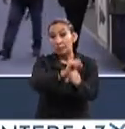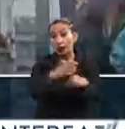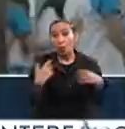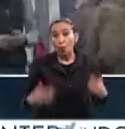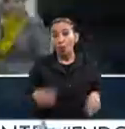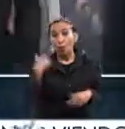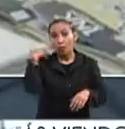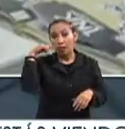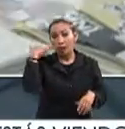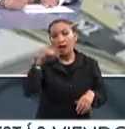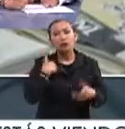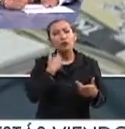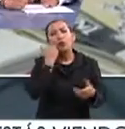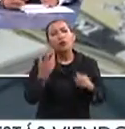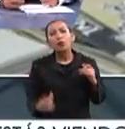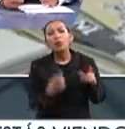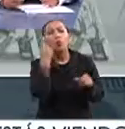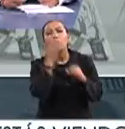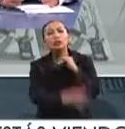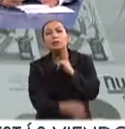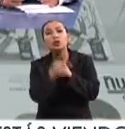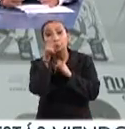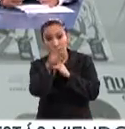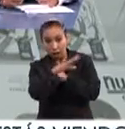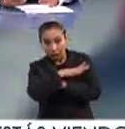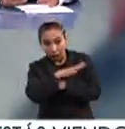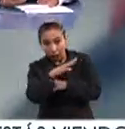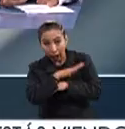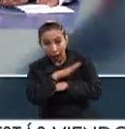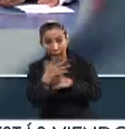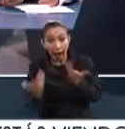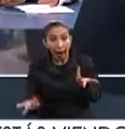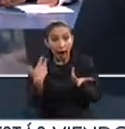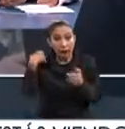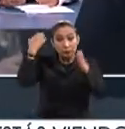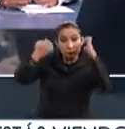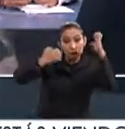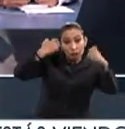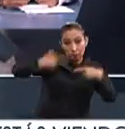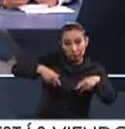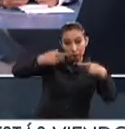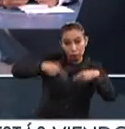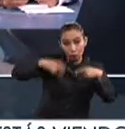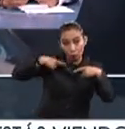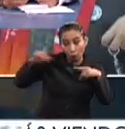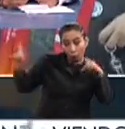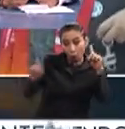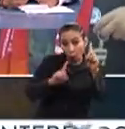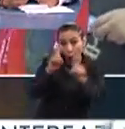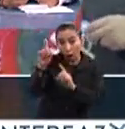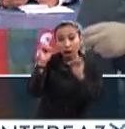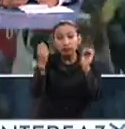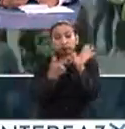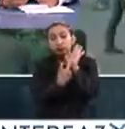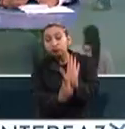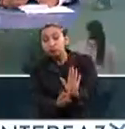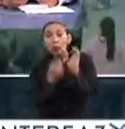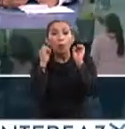semana. Y me gustaría preguntarte finalmente si va a haber algunos expositores o